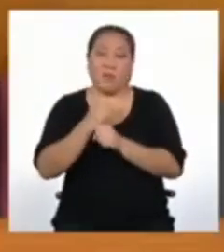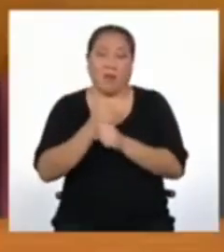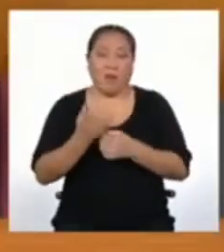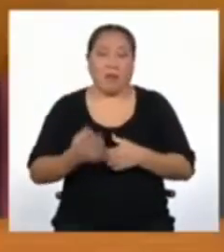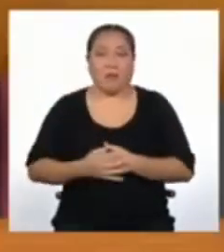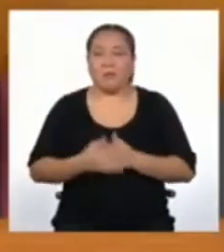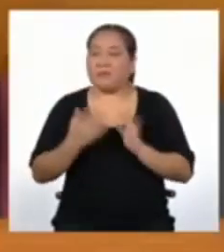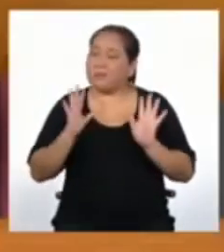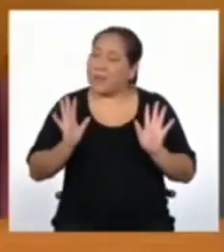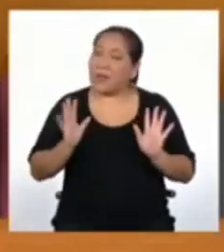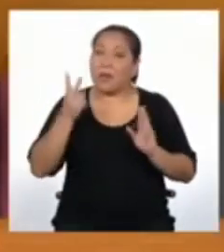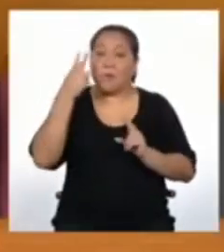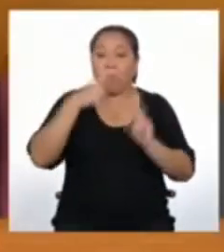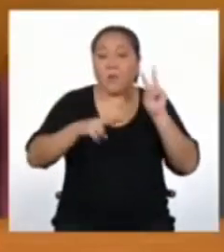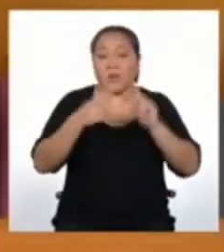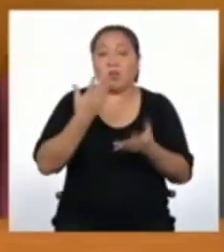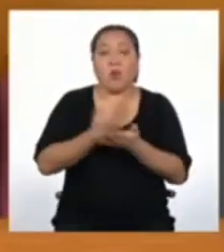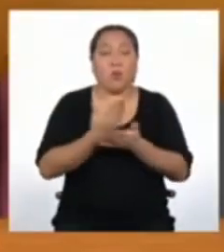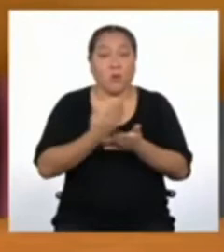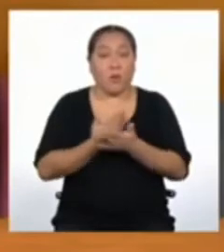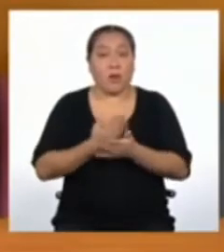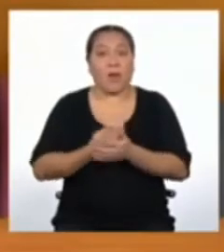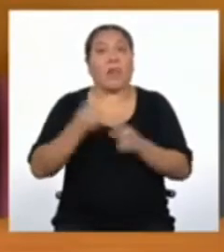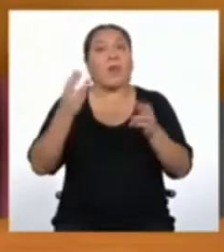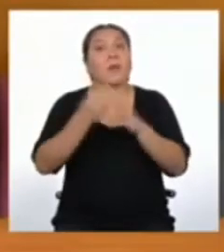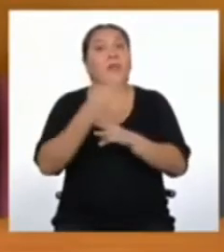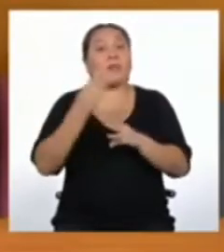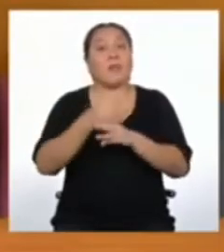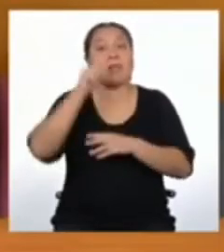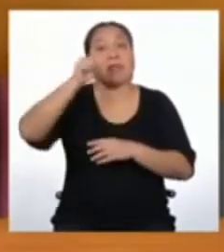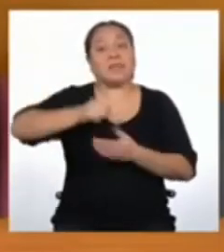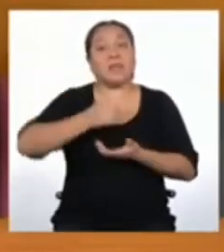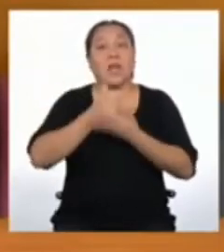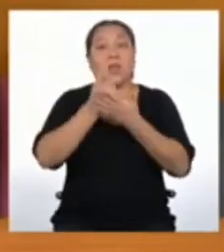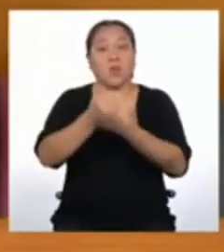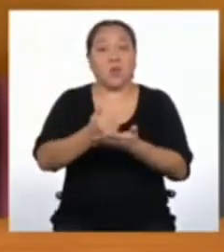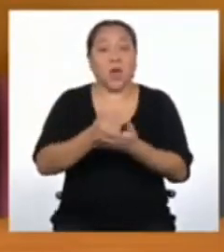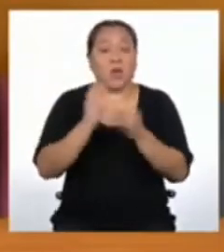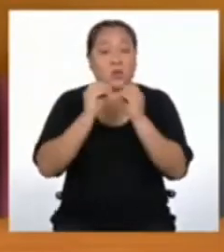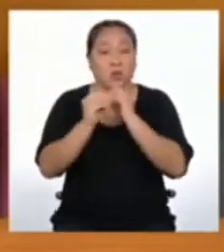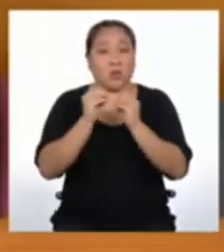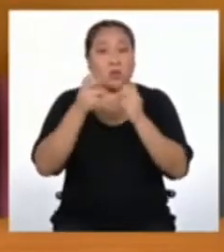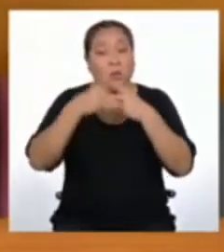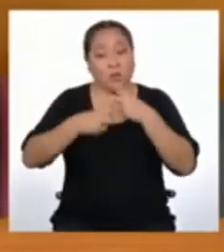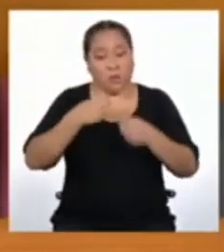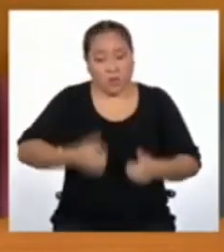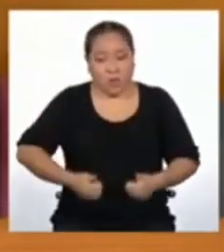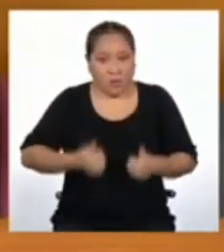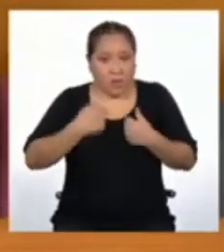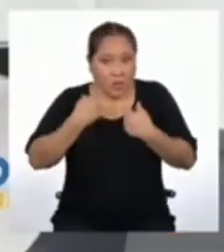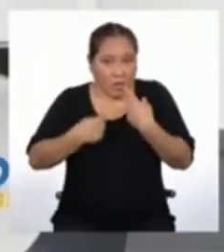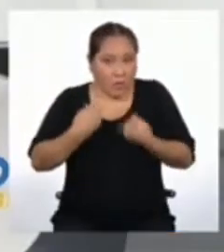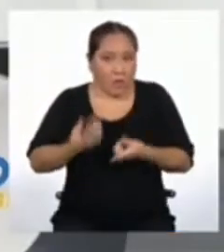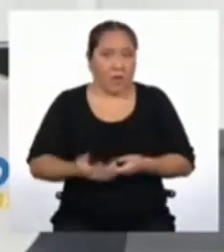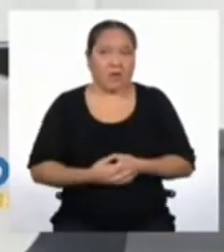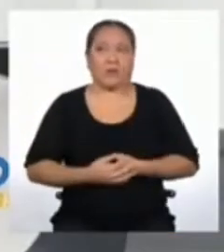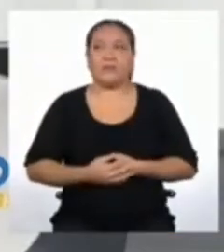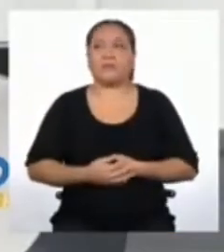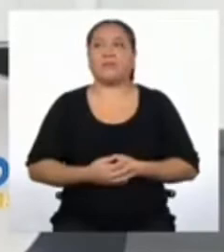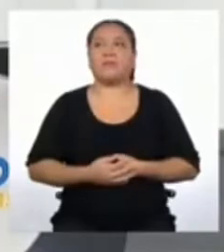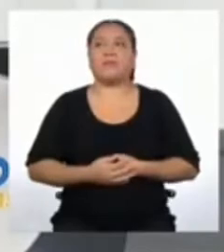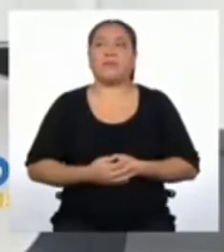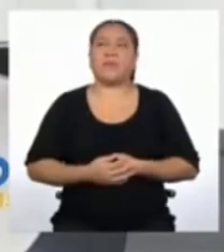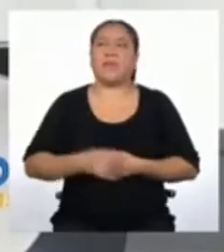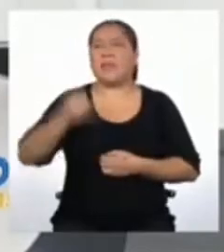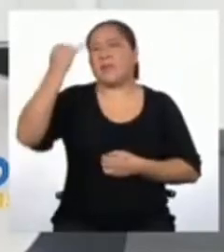menos hemos comprobado que la matemática sigue siendo útil para resolver problemas de nuestra vida cotidiana. Imagina